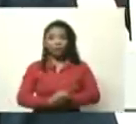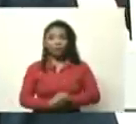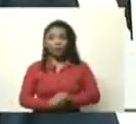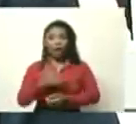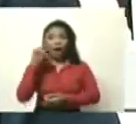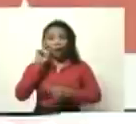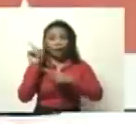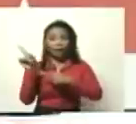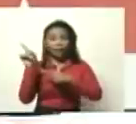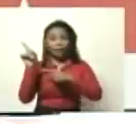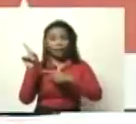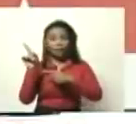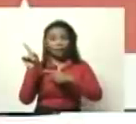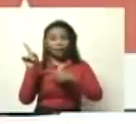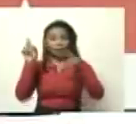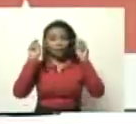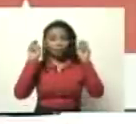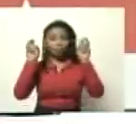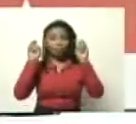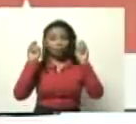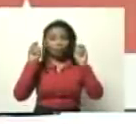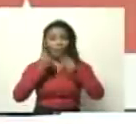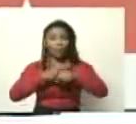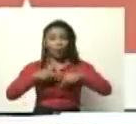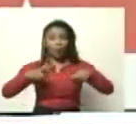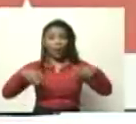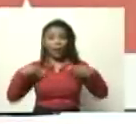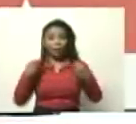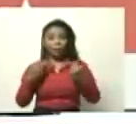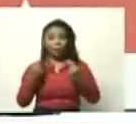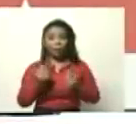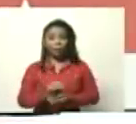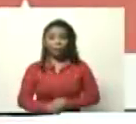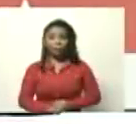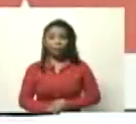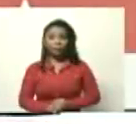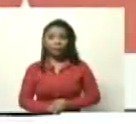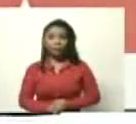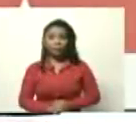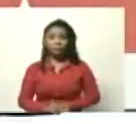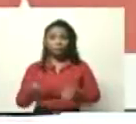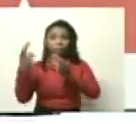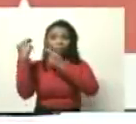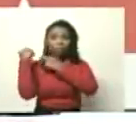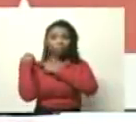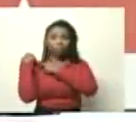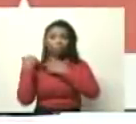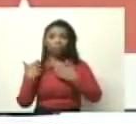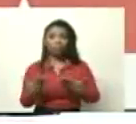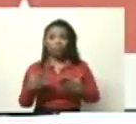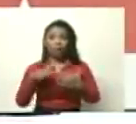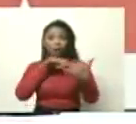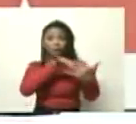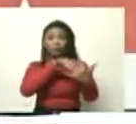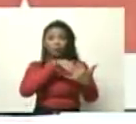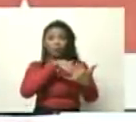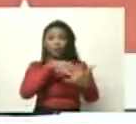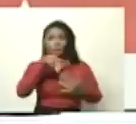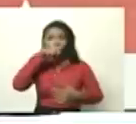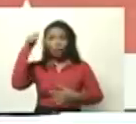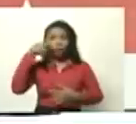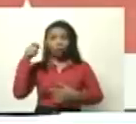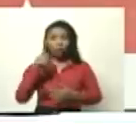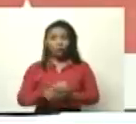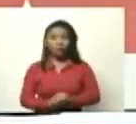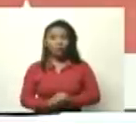hay ese clima de crecimiento económico. Con respecto al combate a las mafias y la chatarra, sí, nosotros